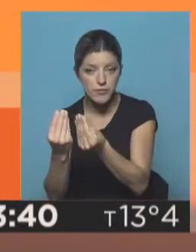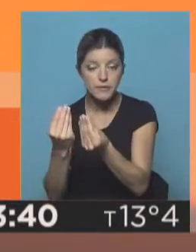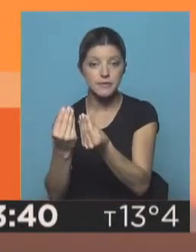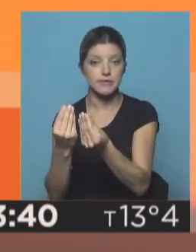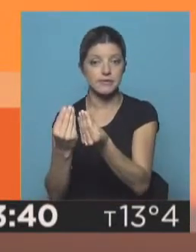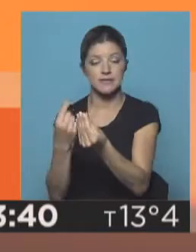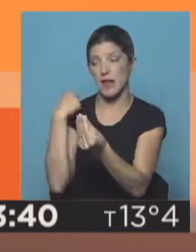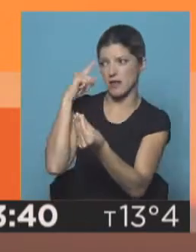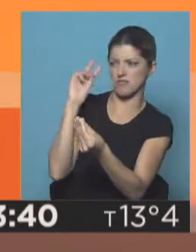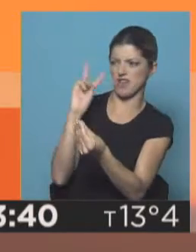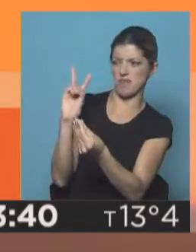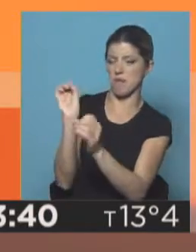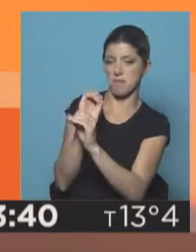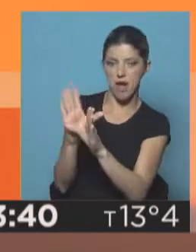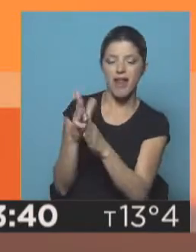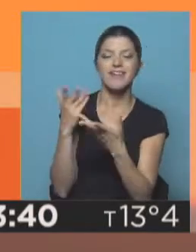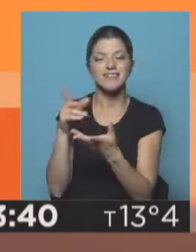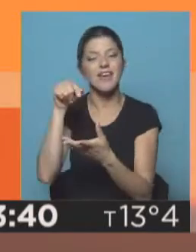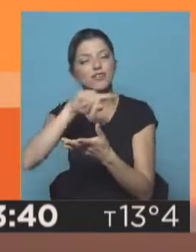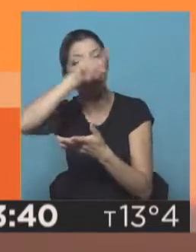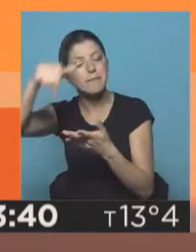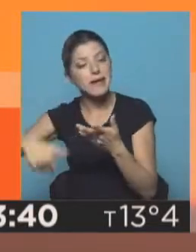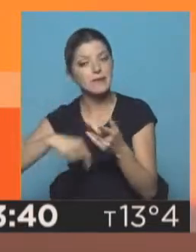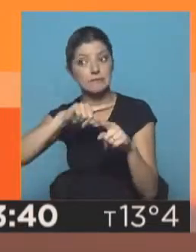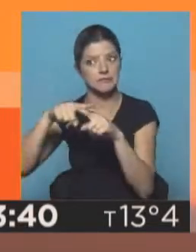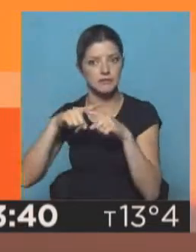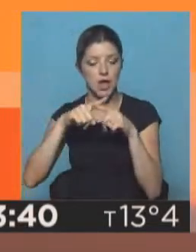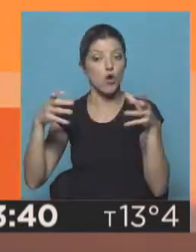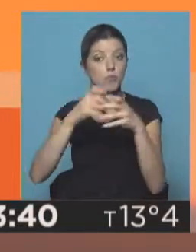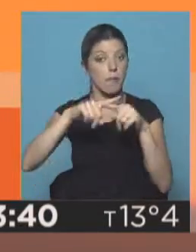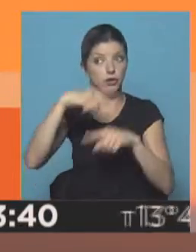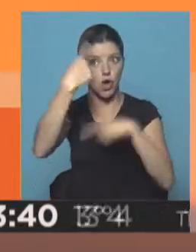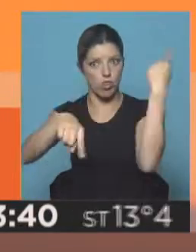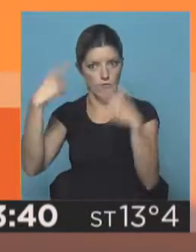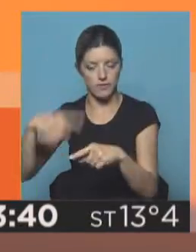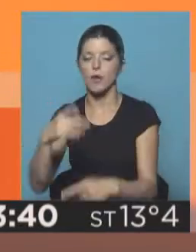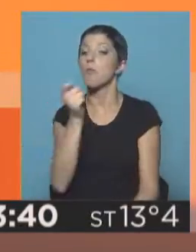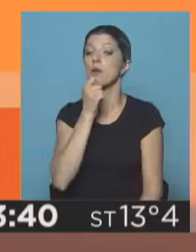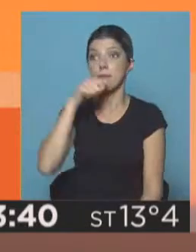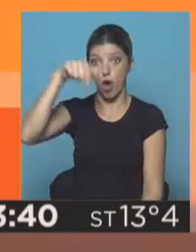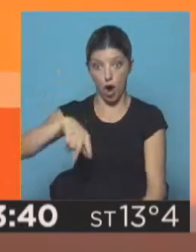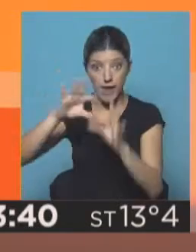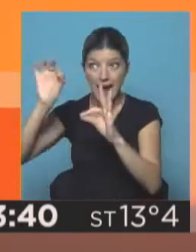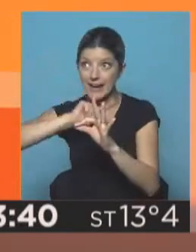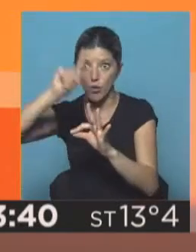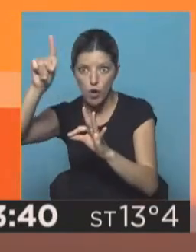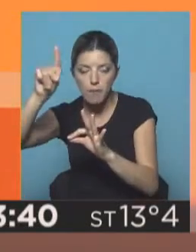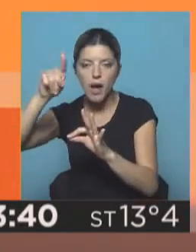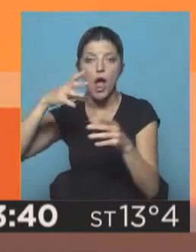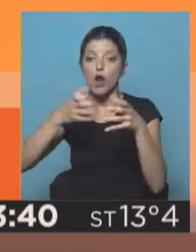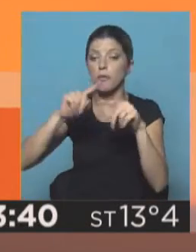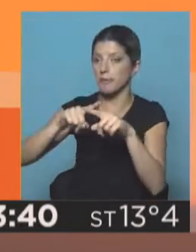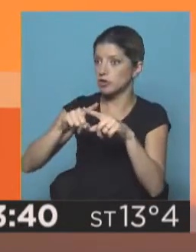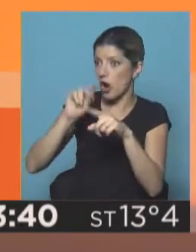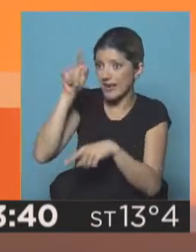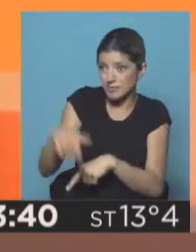presión electoral muy grande sobre los partidos políticos, y vemos en Europa cómo, en lugar de abrirse, por más experiencias